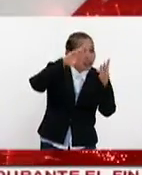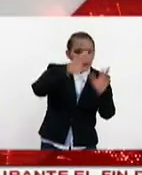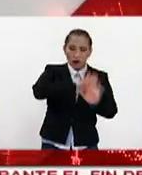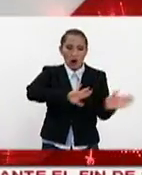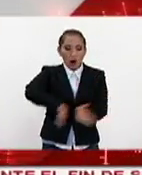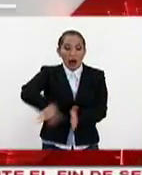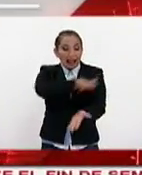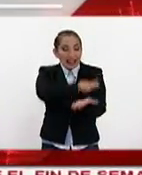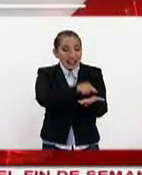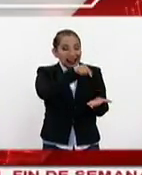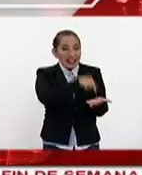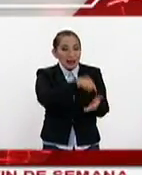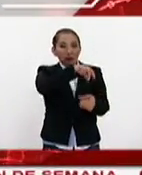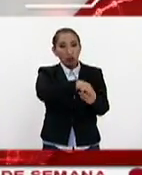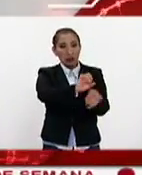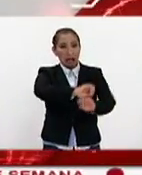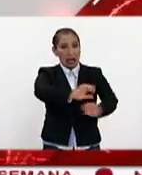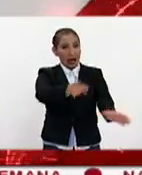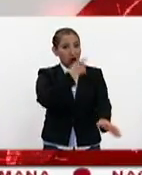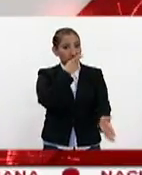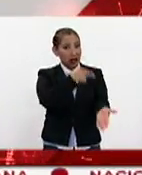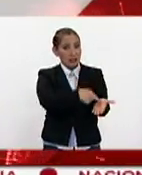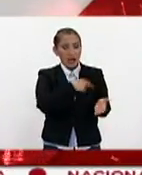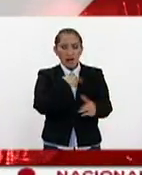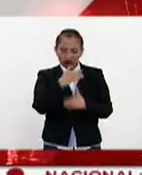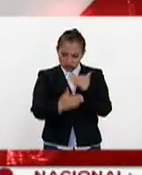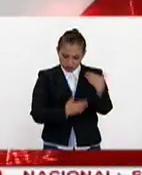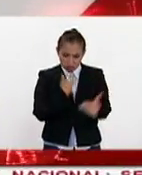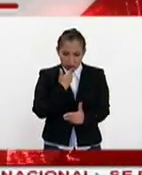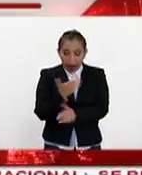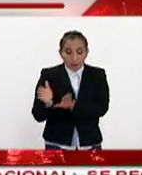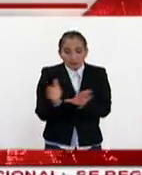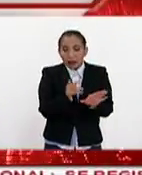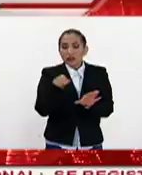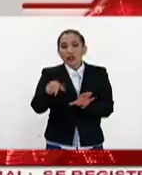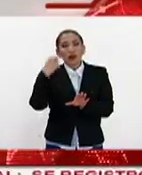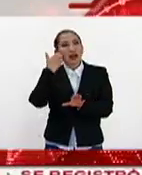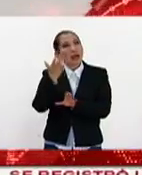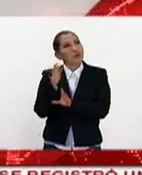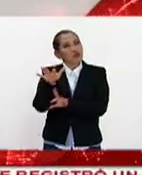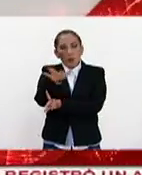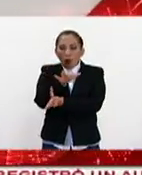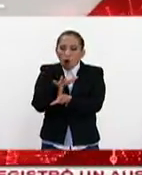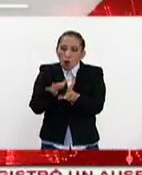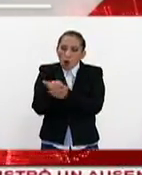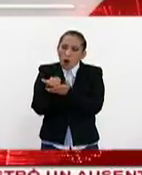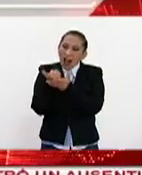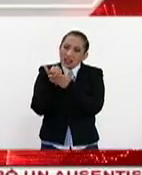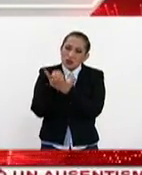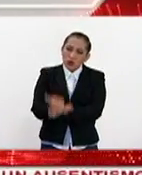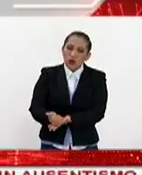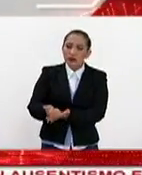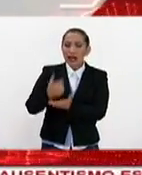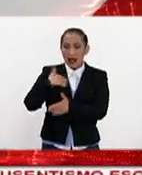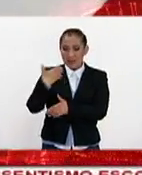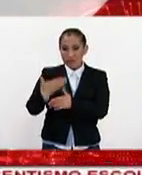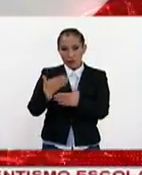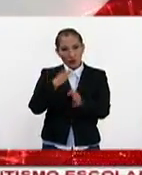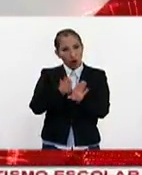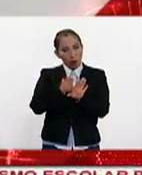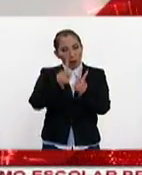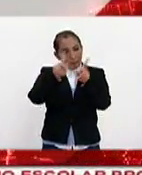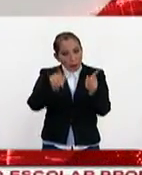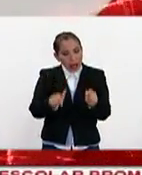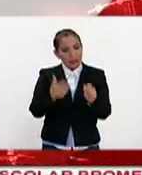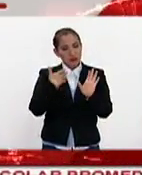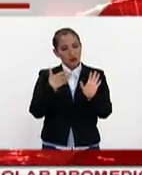no, la legislación en materia electoral es muy clara y va caminando, sino de condiciones que permitan, dentro de un marco de